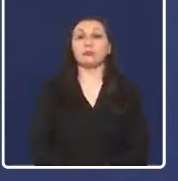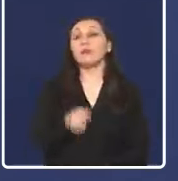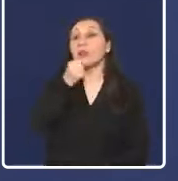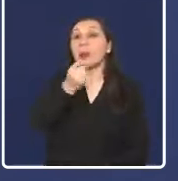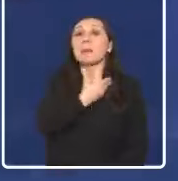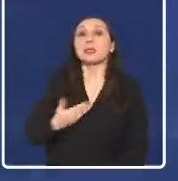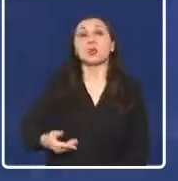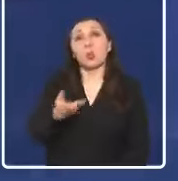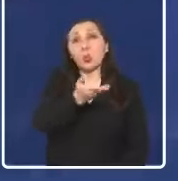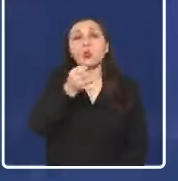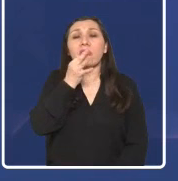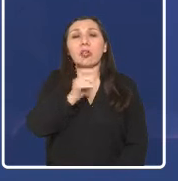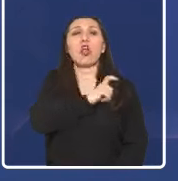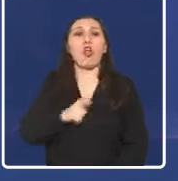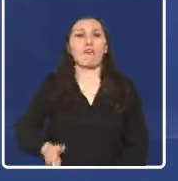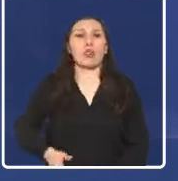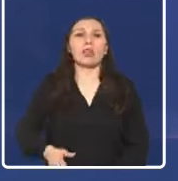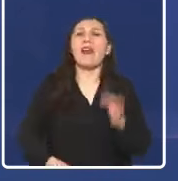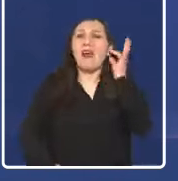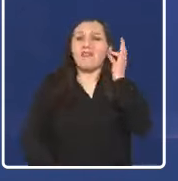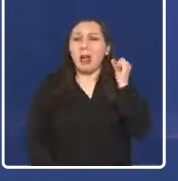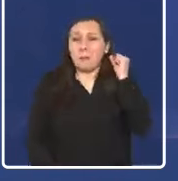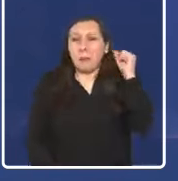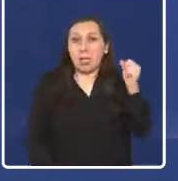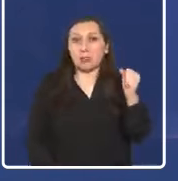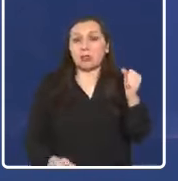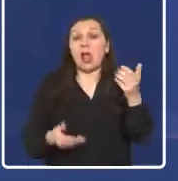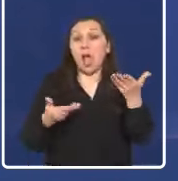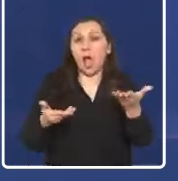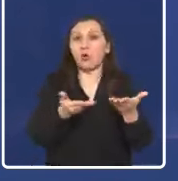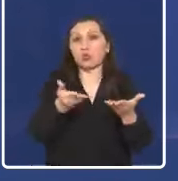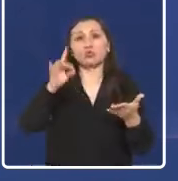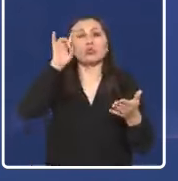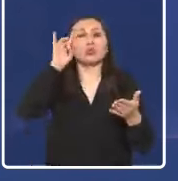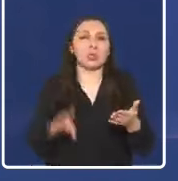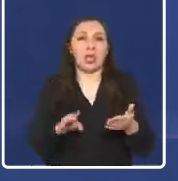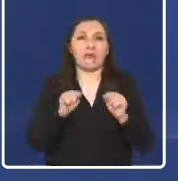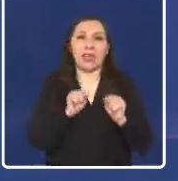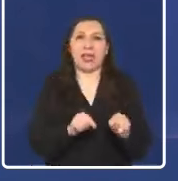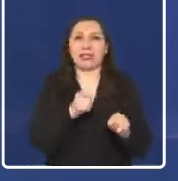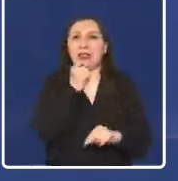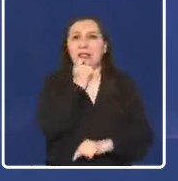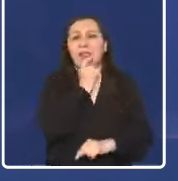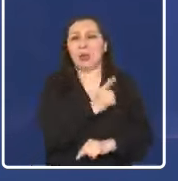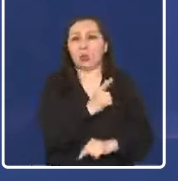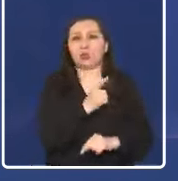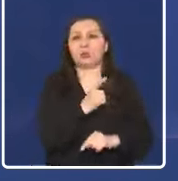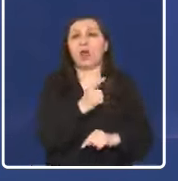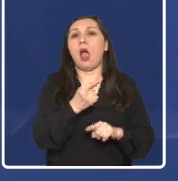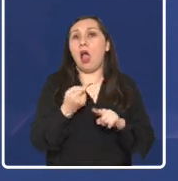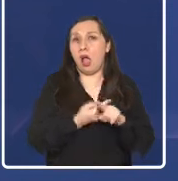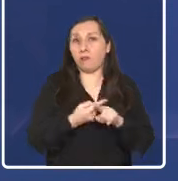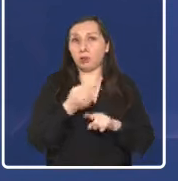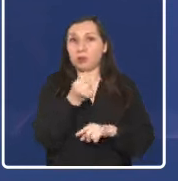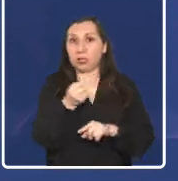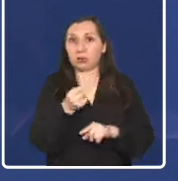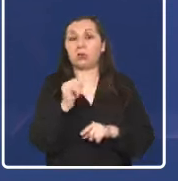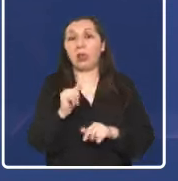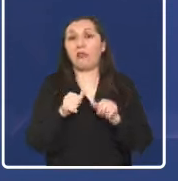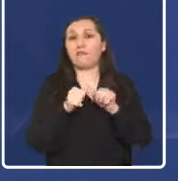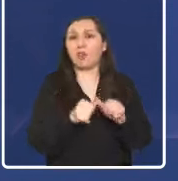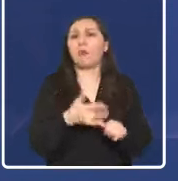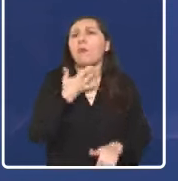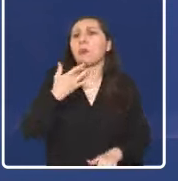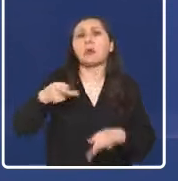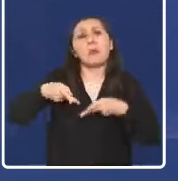Presidente, ustedes se declaran como un gobierno feminista y ya a esa altura ustedes sabían de esta denuncia de abuso sexual y violación.